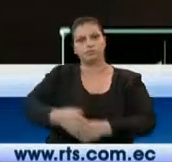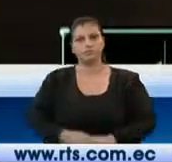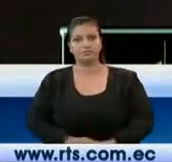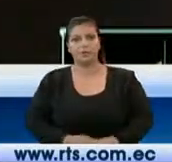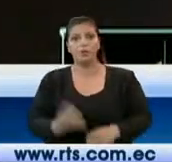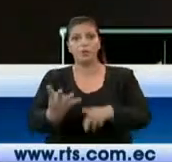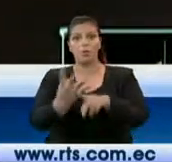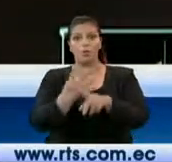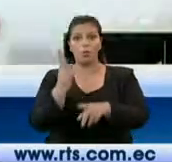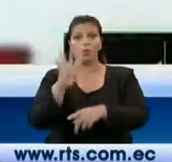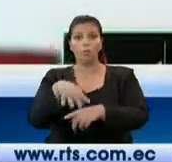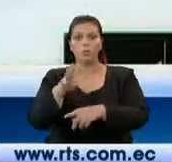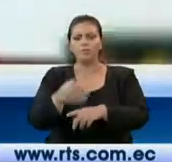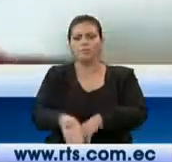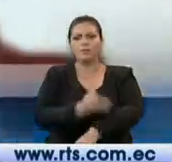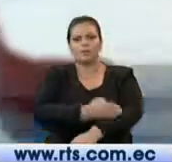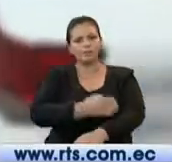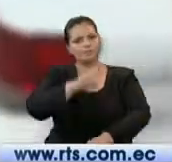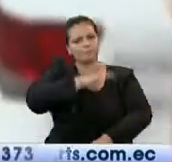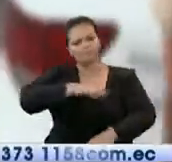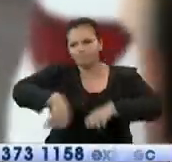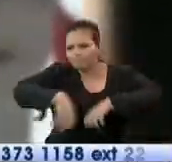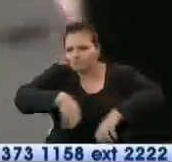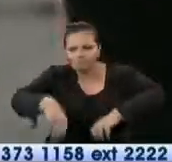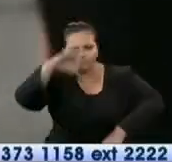seguimiento. Informó Roselena Vascones.